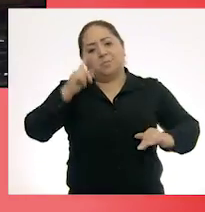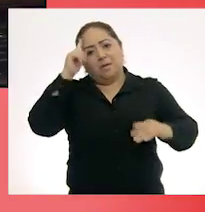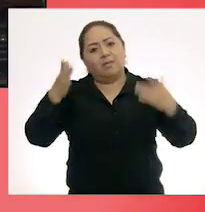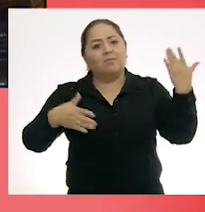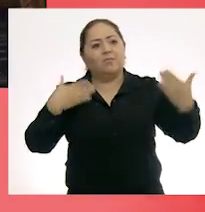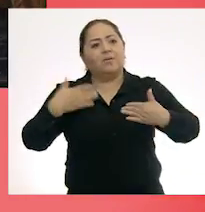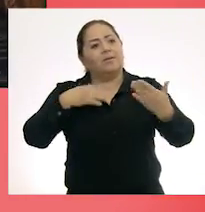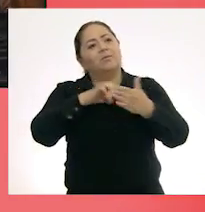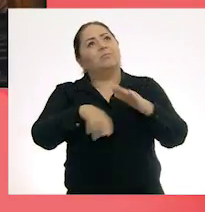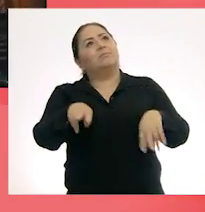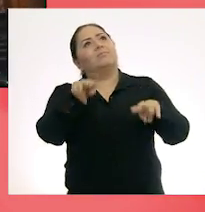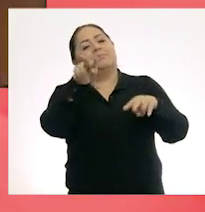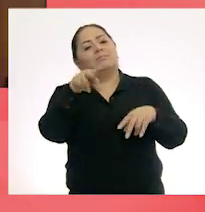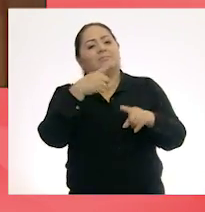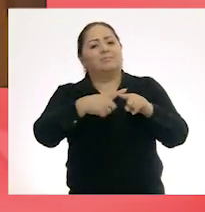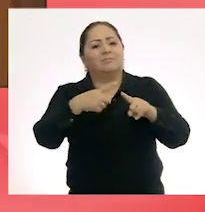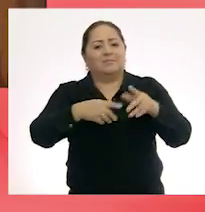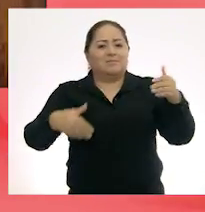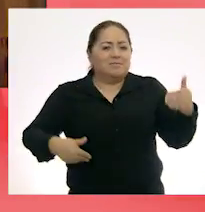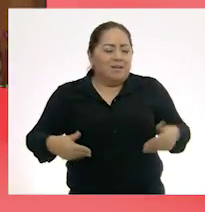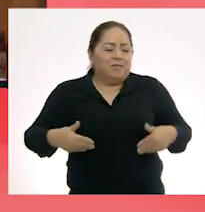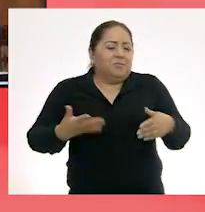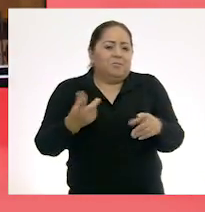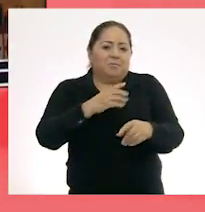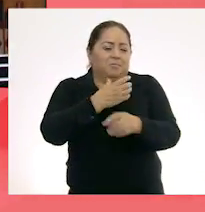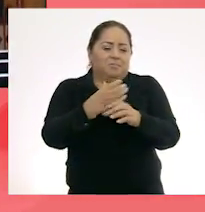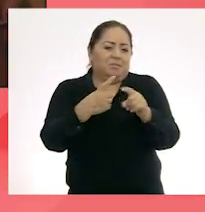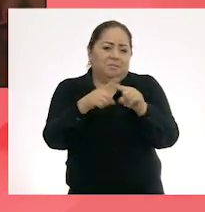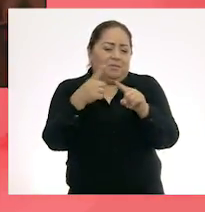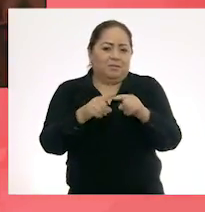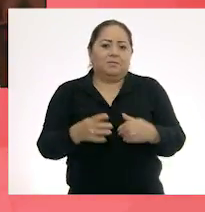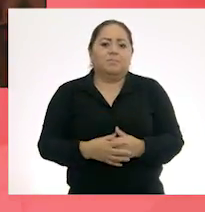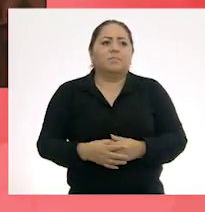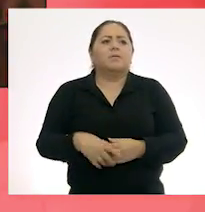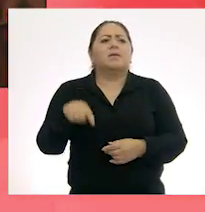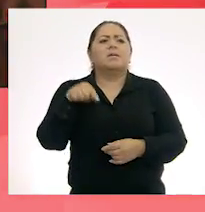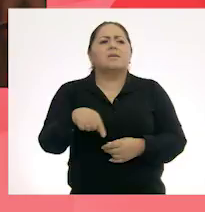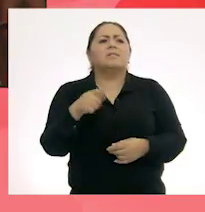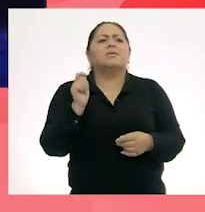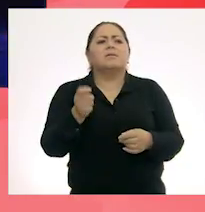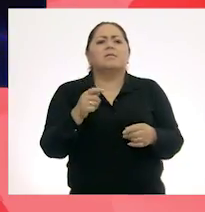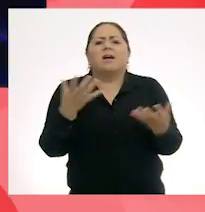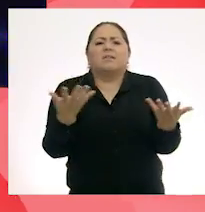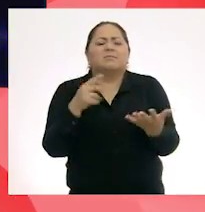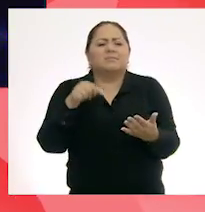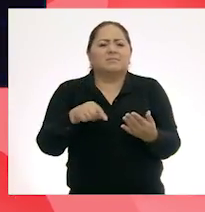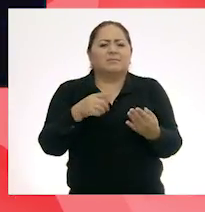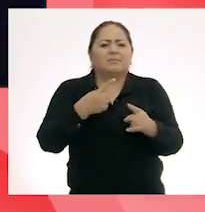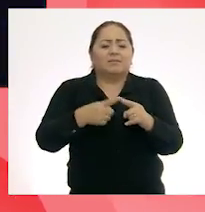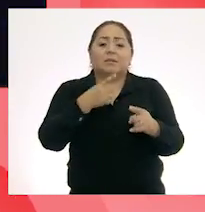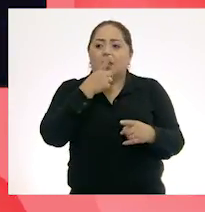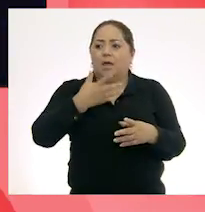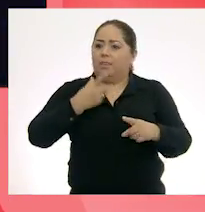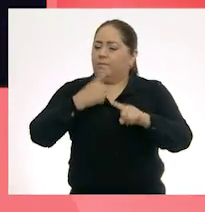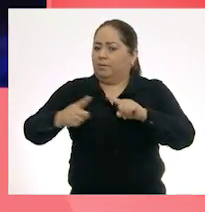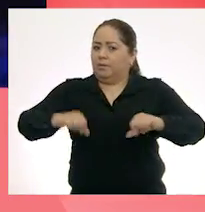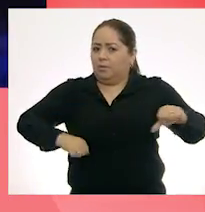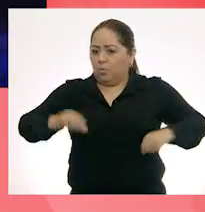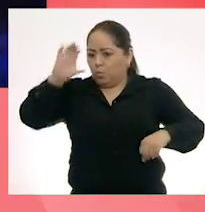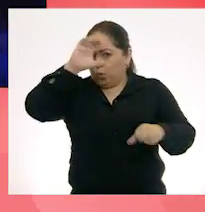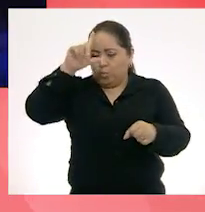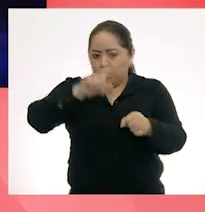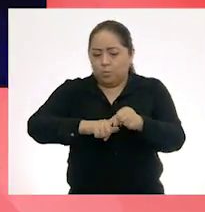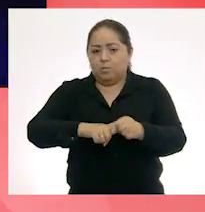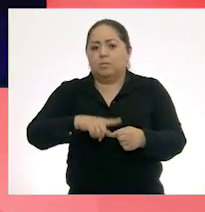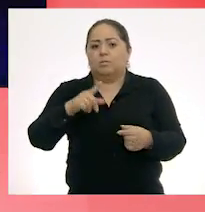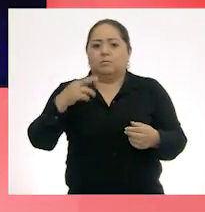disfrutar como se debe el espectáculo que se presente. ¿Qué eventos ocurren aquí en este espacio? Bueno, tenemos diferentes actividades culturales, de